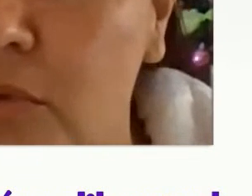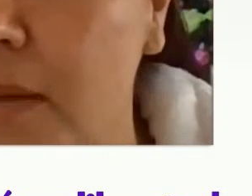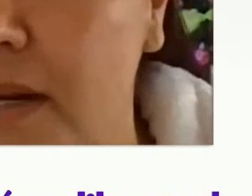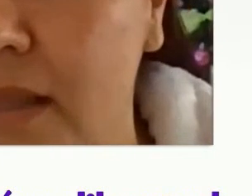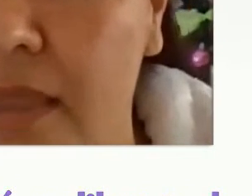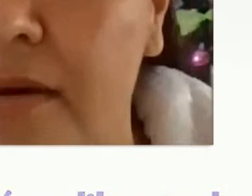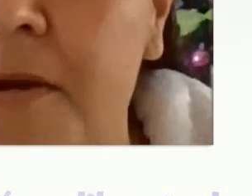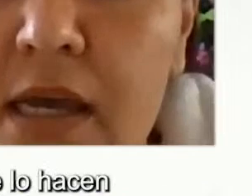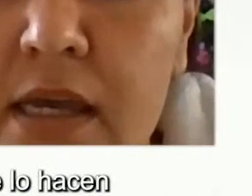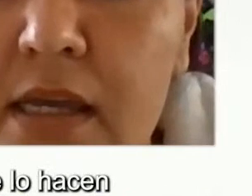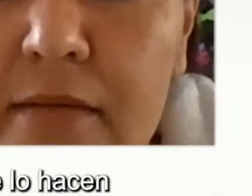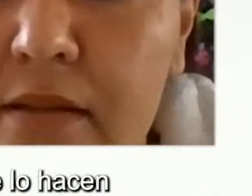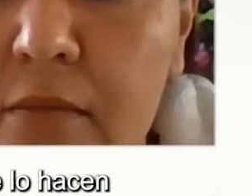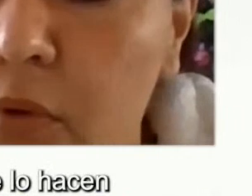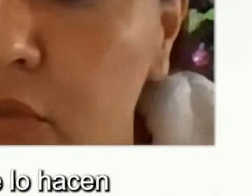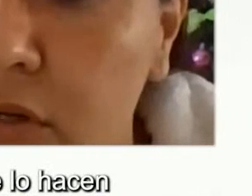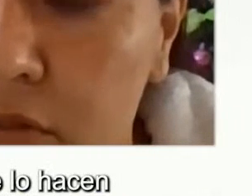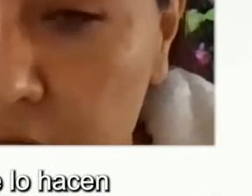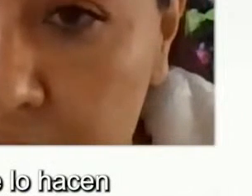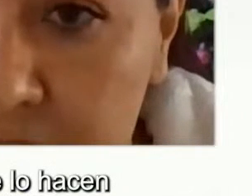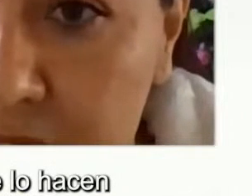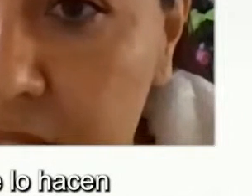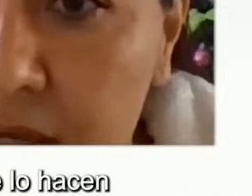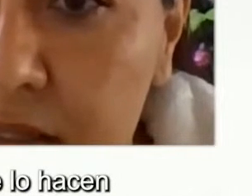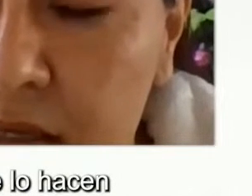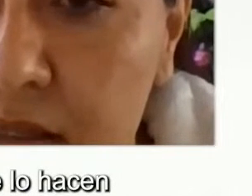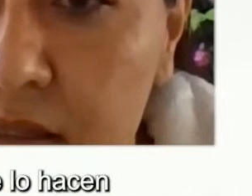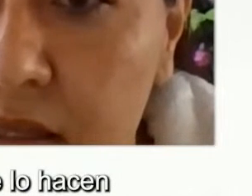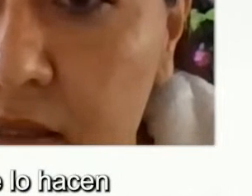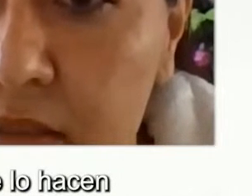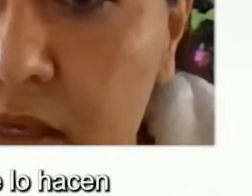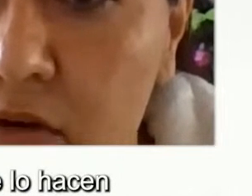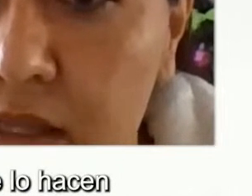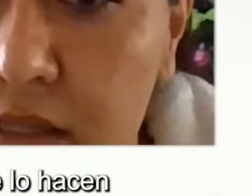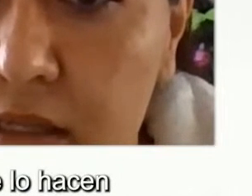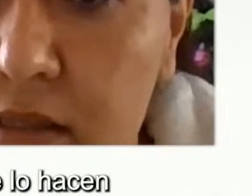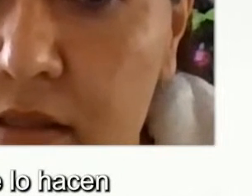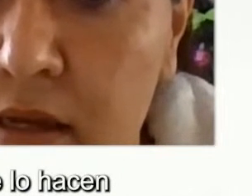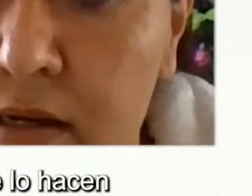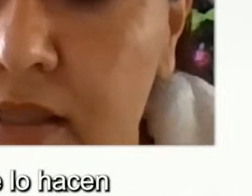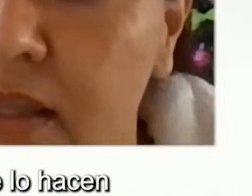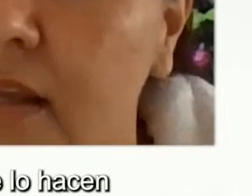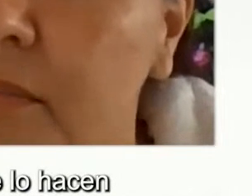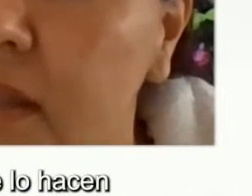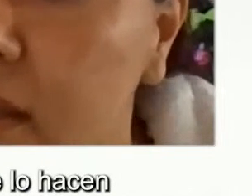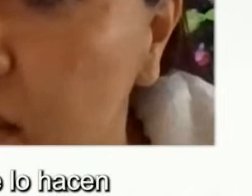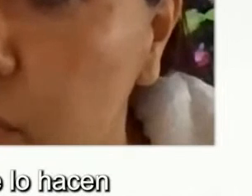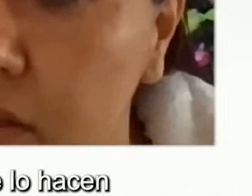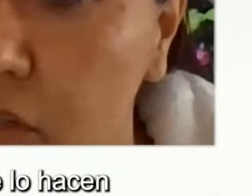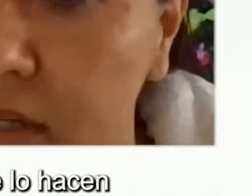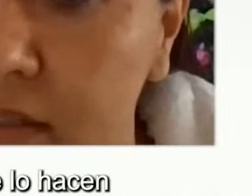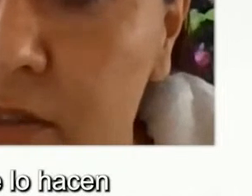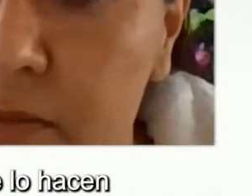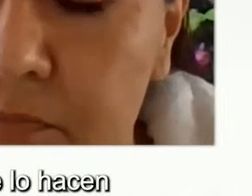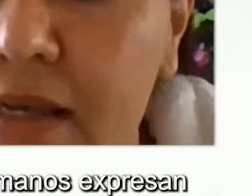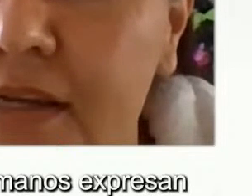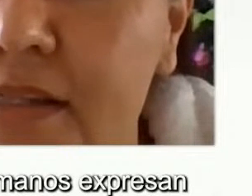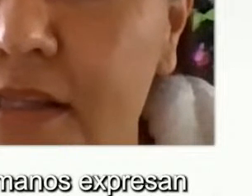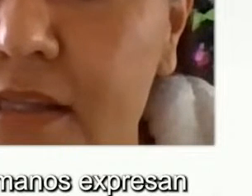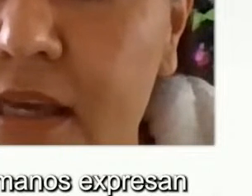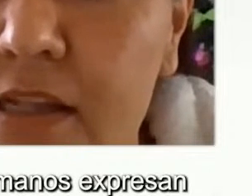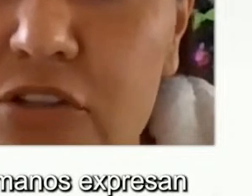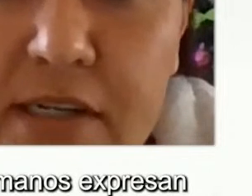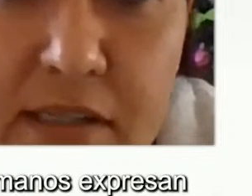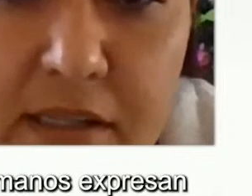diversión, somos libertad. Y la verdad podemos encontrar bellezas de lo que hacen artesanalmente estas personas, ¿no?